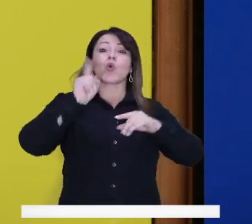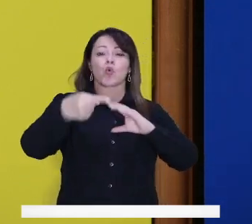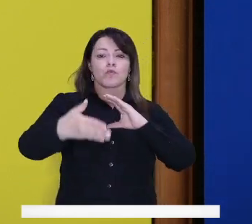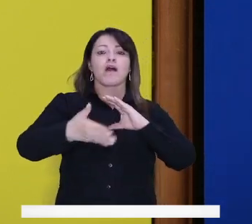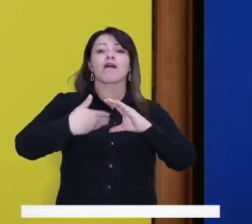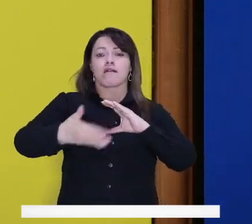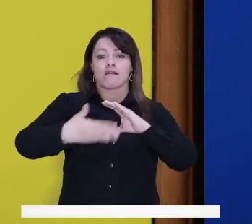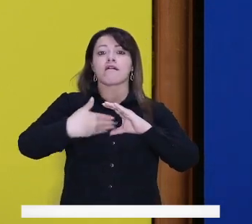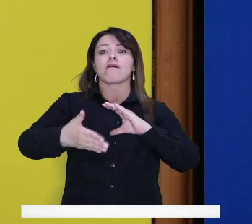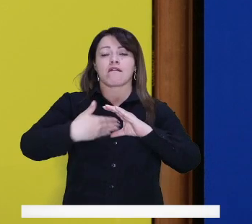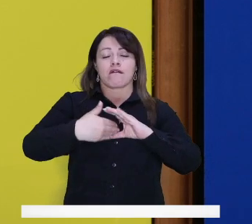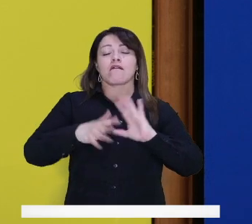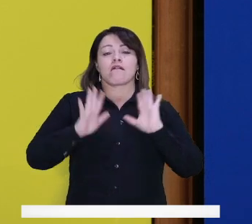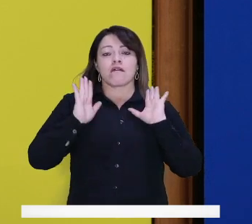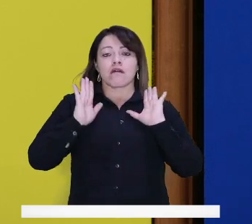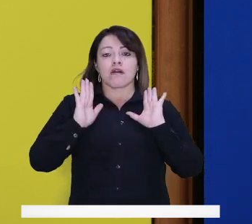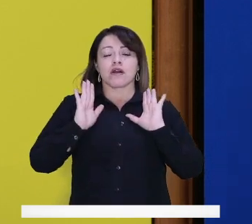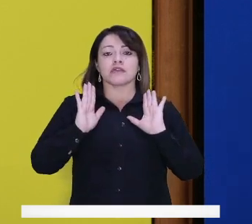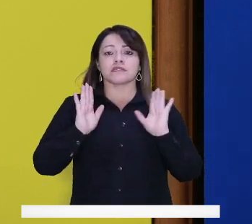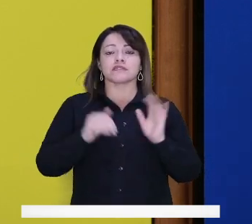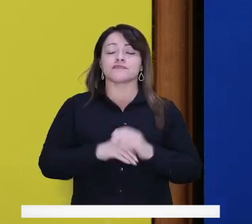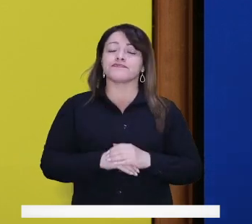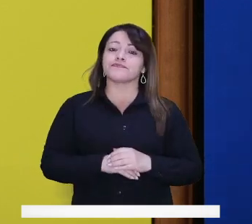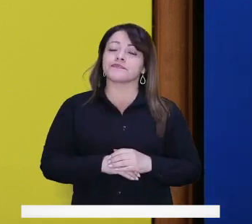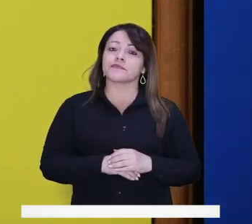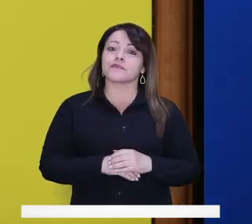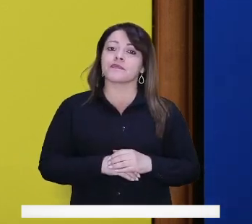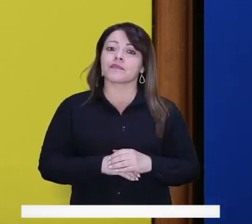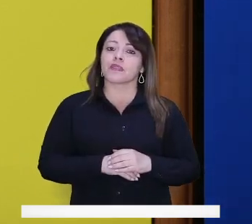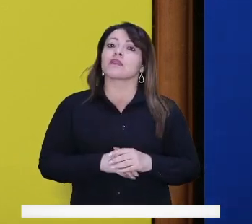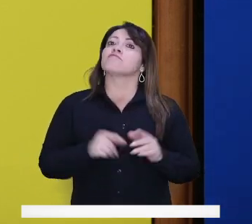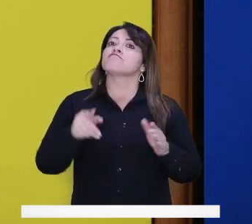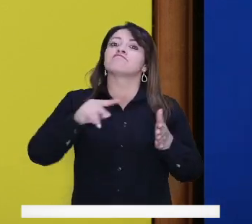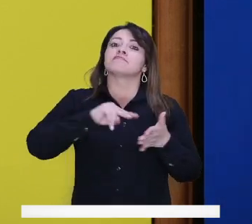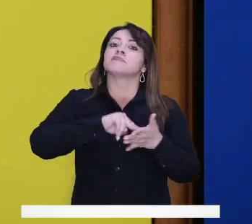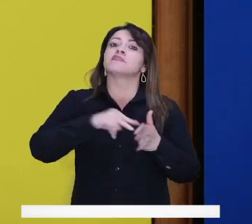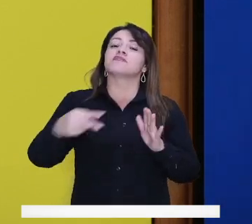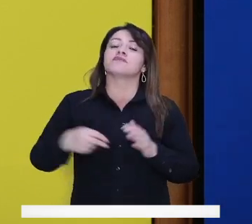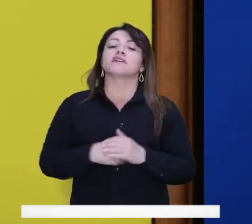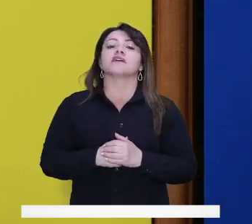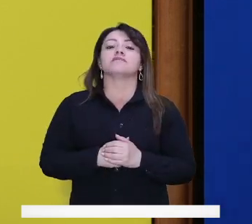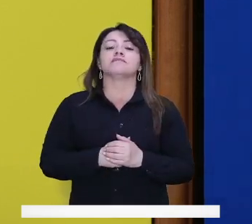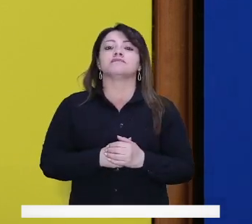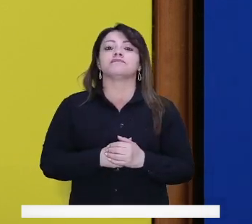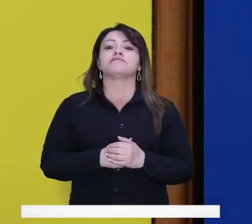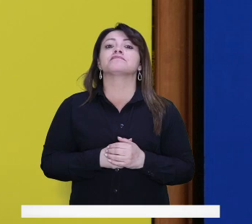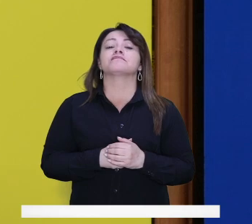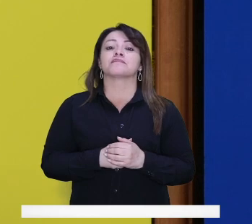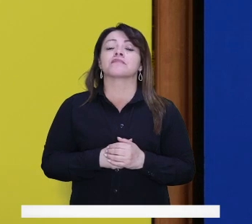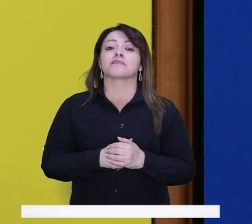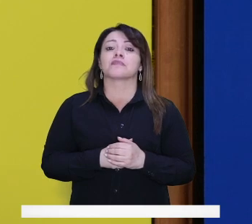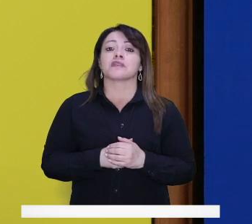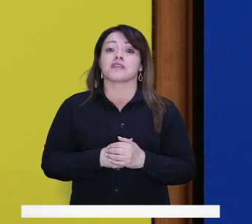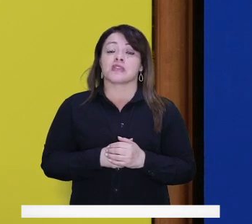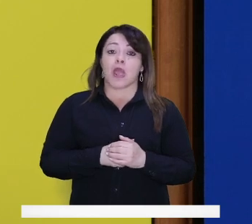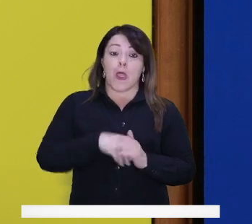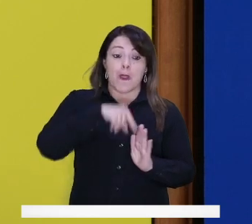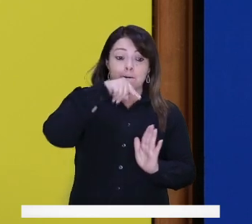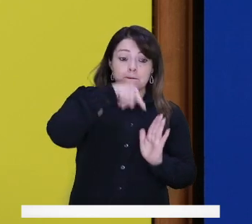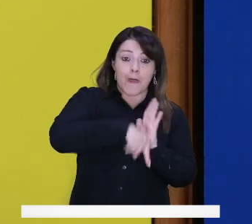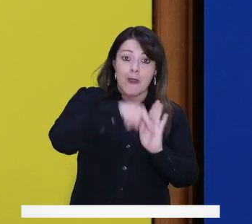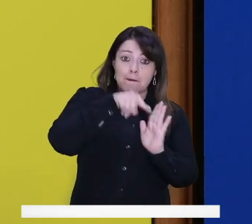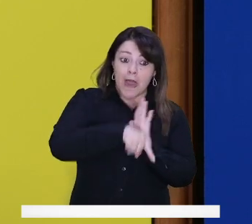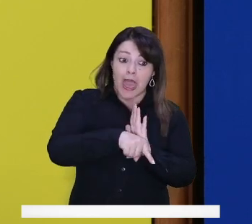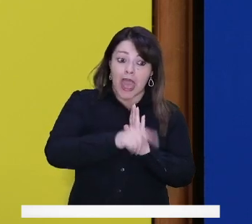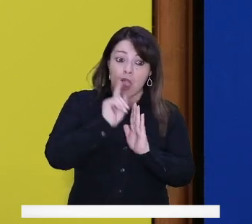climático, es de 41 muertes por 100.000 habitantes. Eso quiere decir que es 3 veces más alta que las muertes